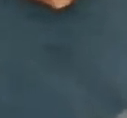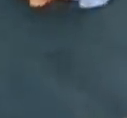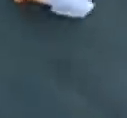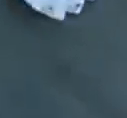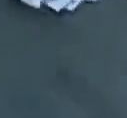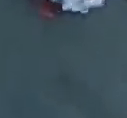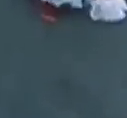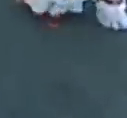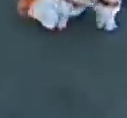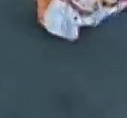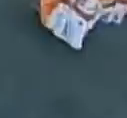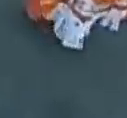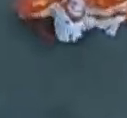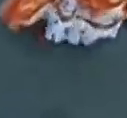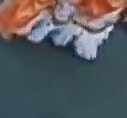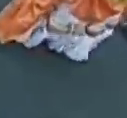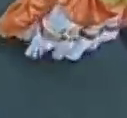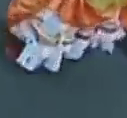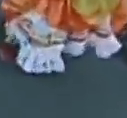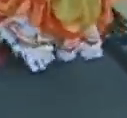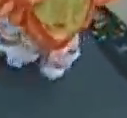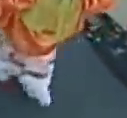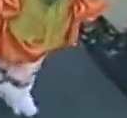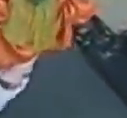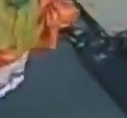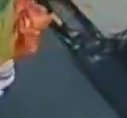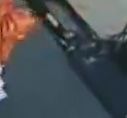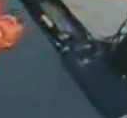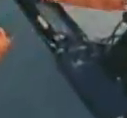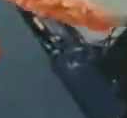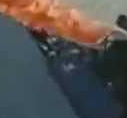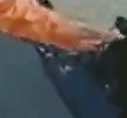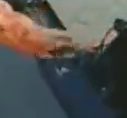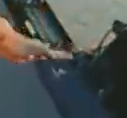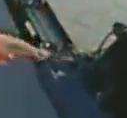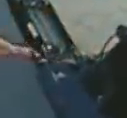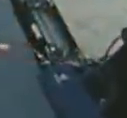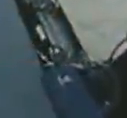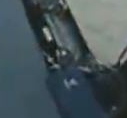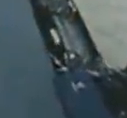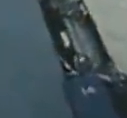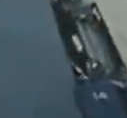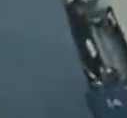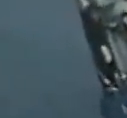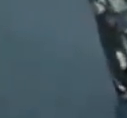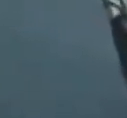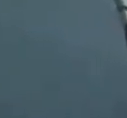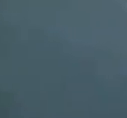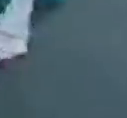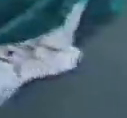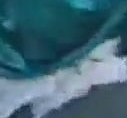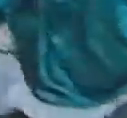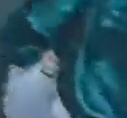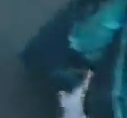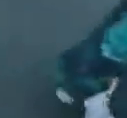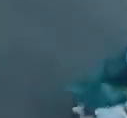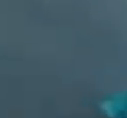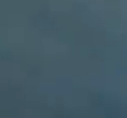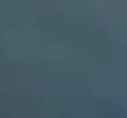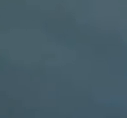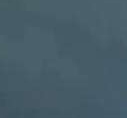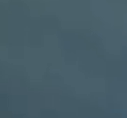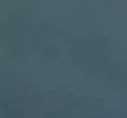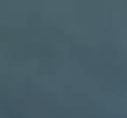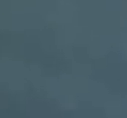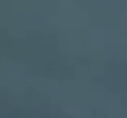el carnaval! ¡Hey! ¡Bomba! ¡Qué alegre suena! ¡Bomba! ¡Comparsas vienen! ¡Bomba! ¡Es el